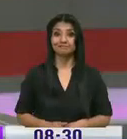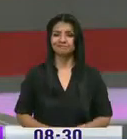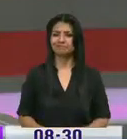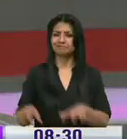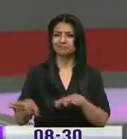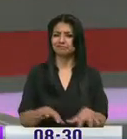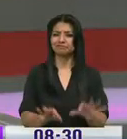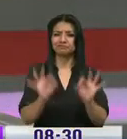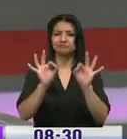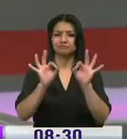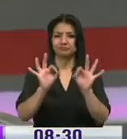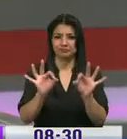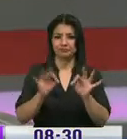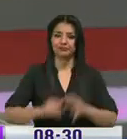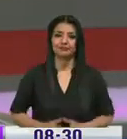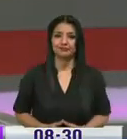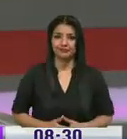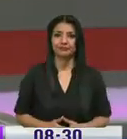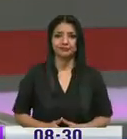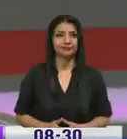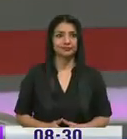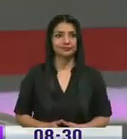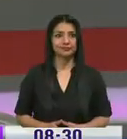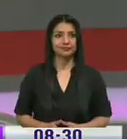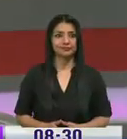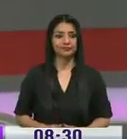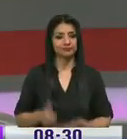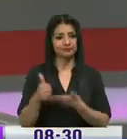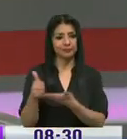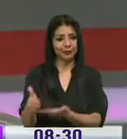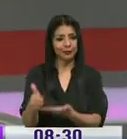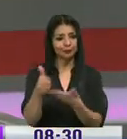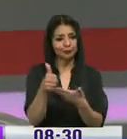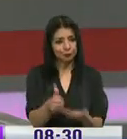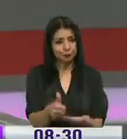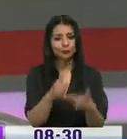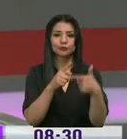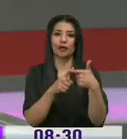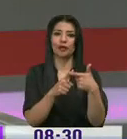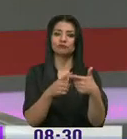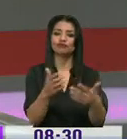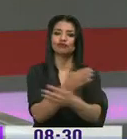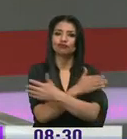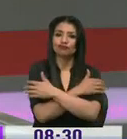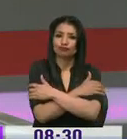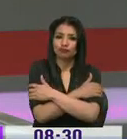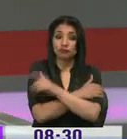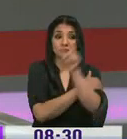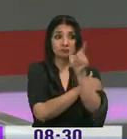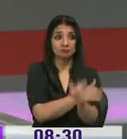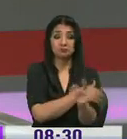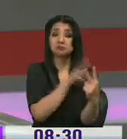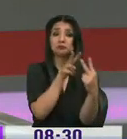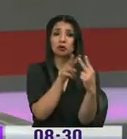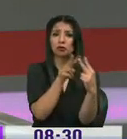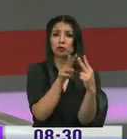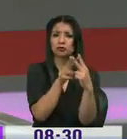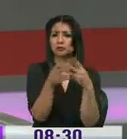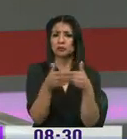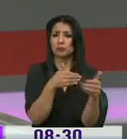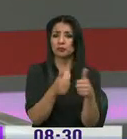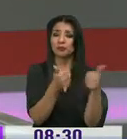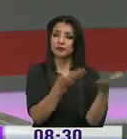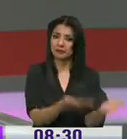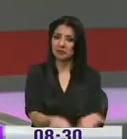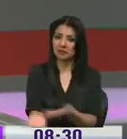Las acciones, dar la mano, abrazar a una persona que no conozcas, darle la bienvenida a tu casa, darle de